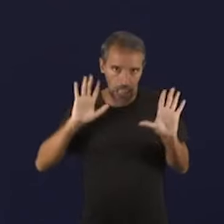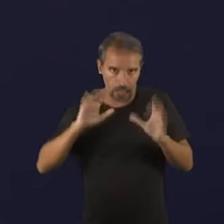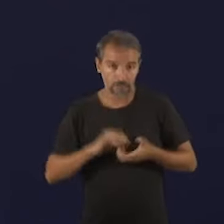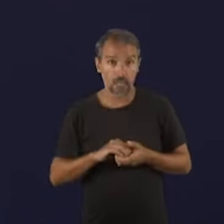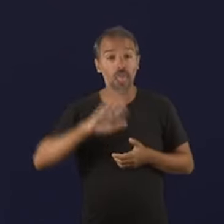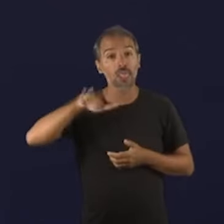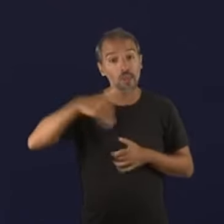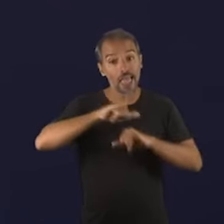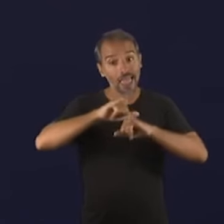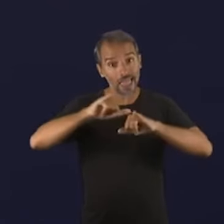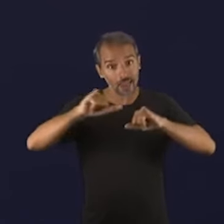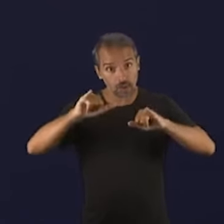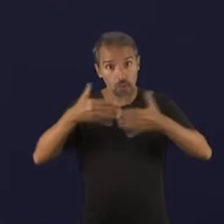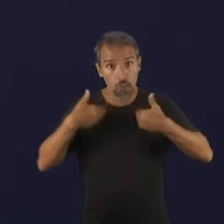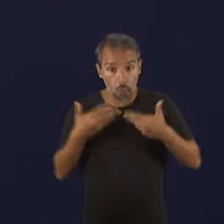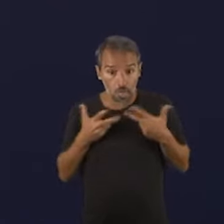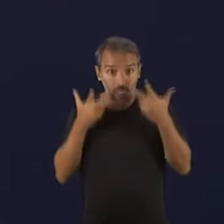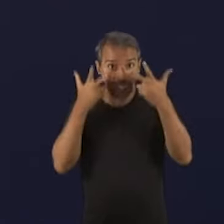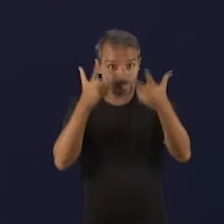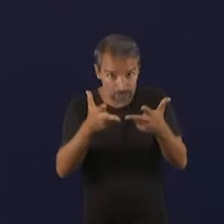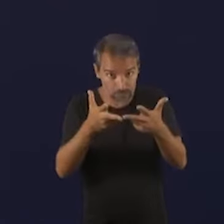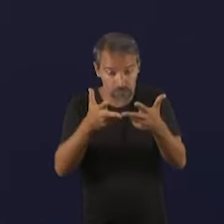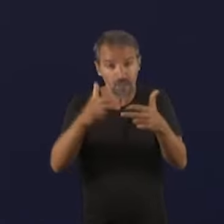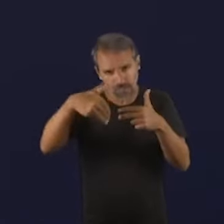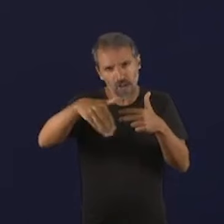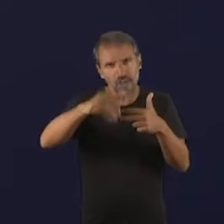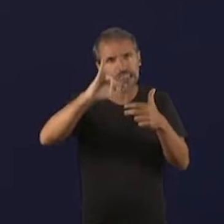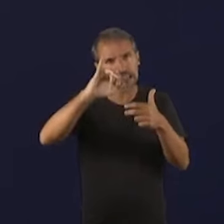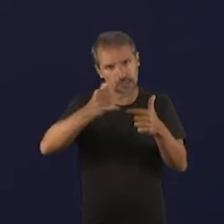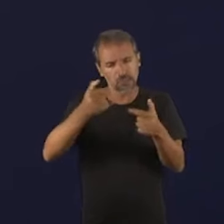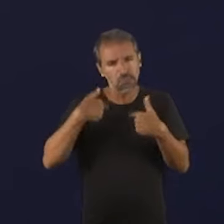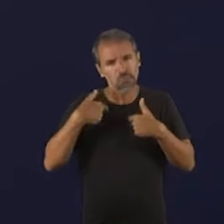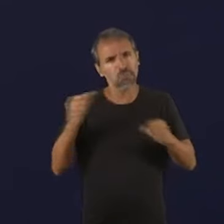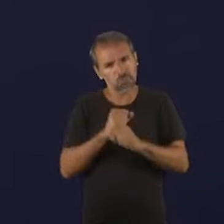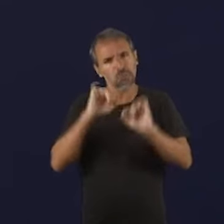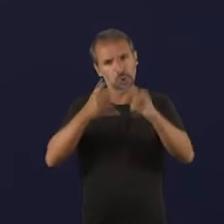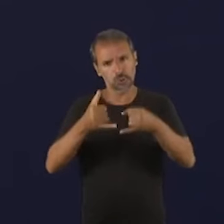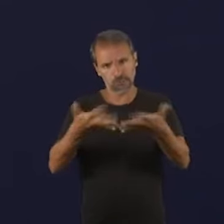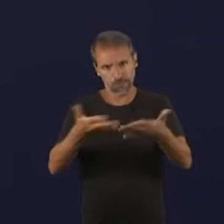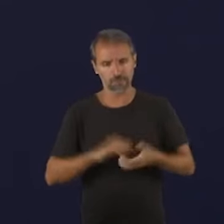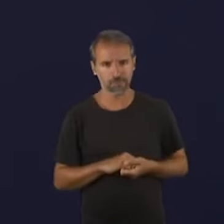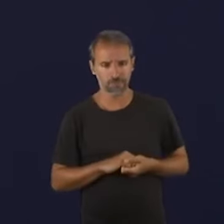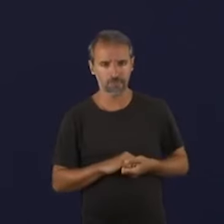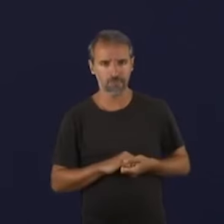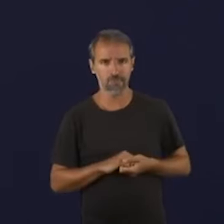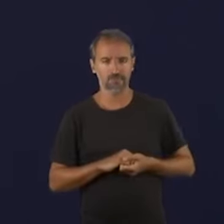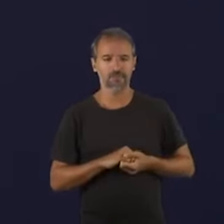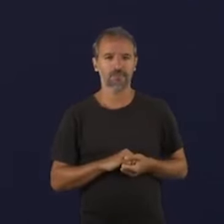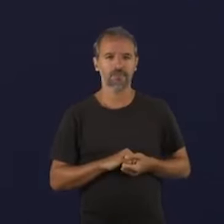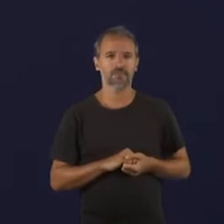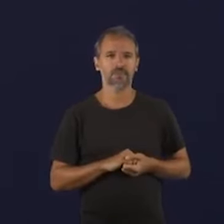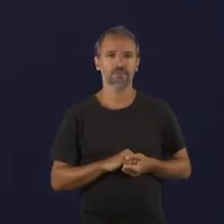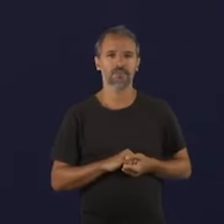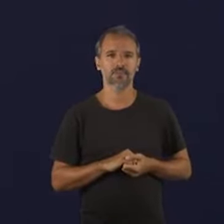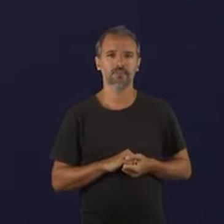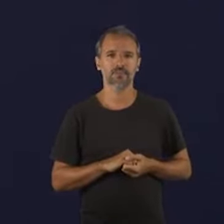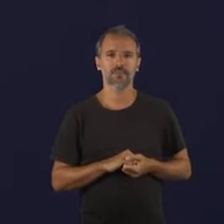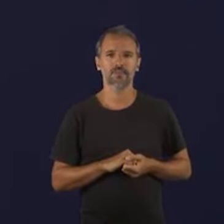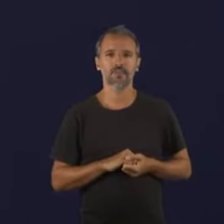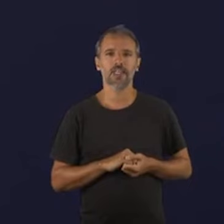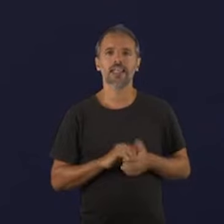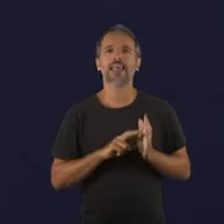haya información que pueda transmitirles así así lo haré conta con eso que pierda artina activos eso quiero decir